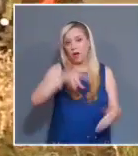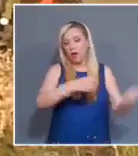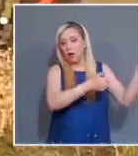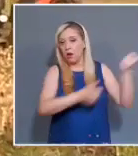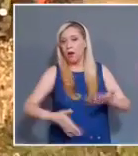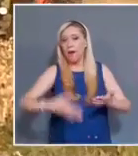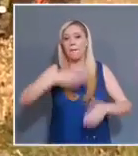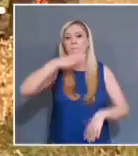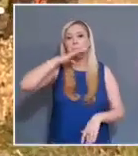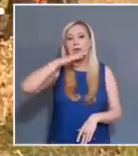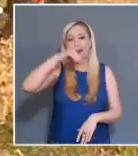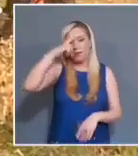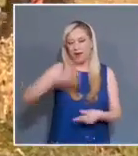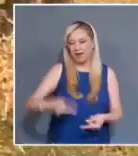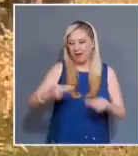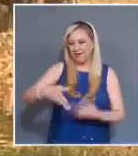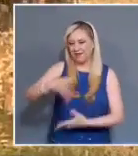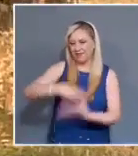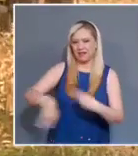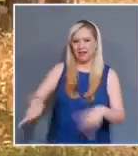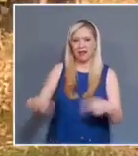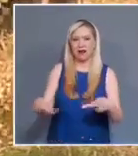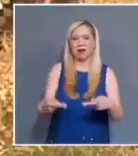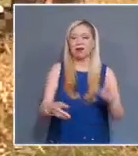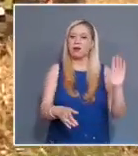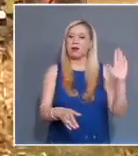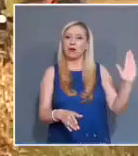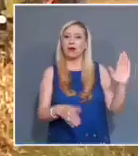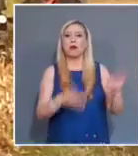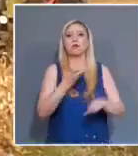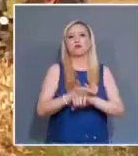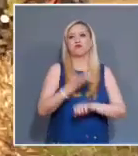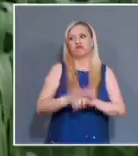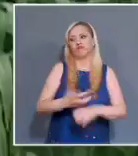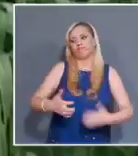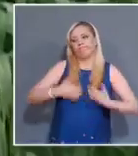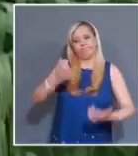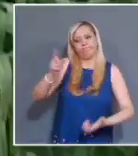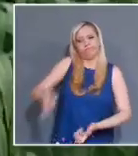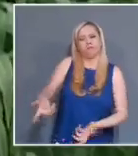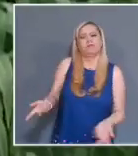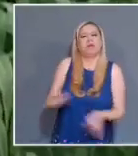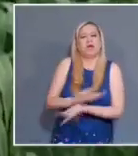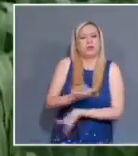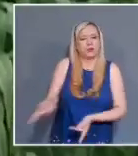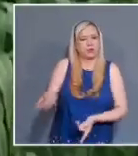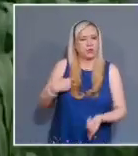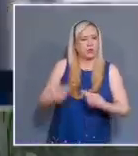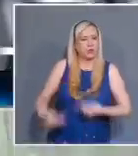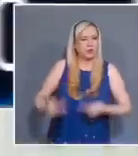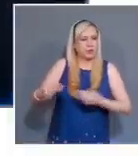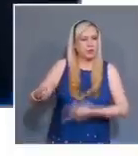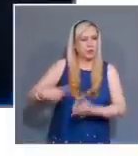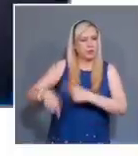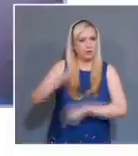comercial, lo que provocó las acusaciones de Estados Unidos. Poder Informativo, Lorena Sánchez Cabrera.